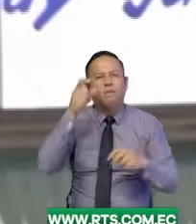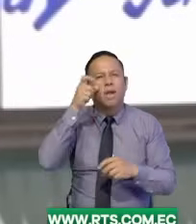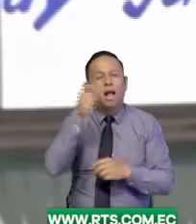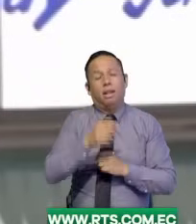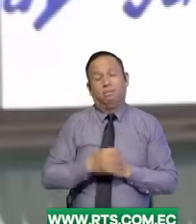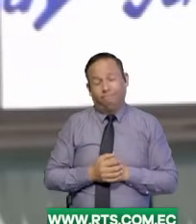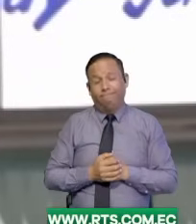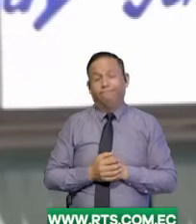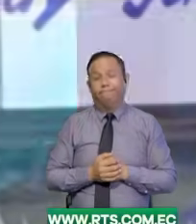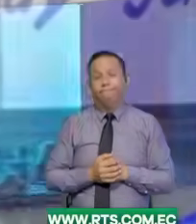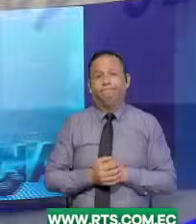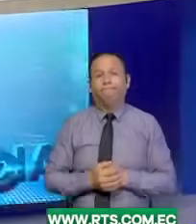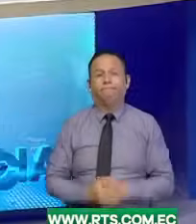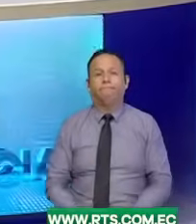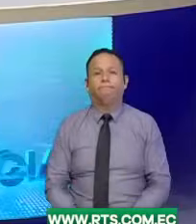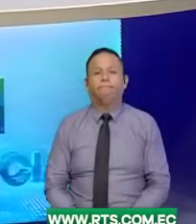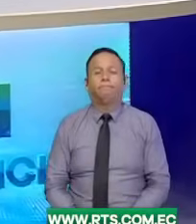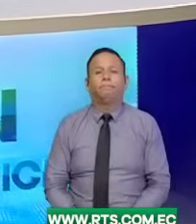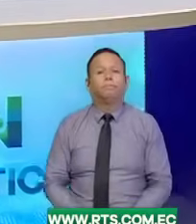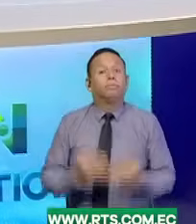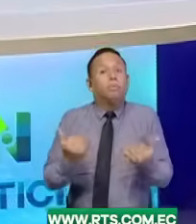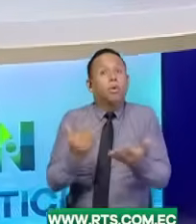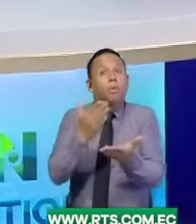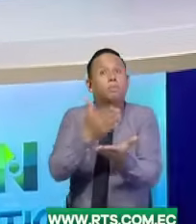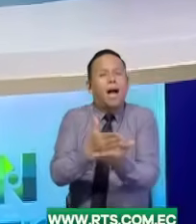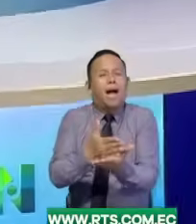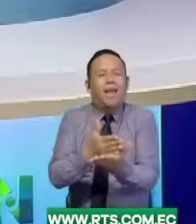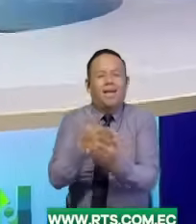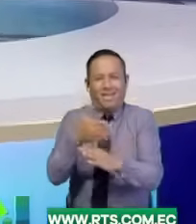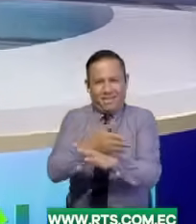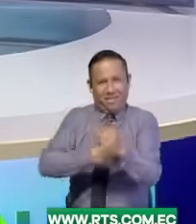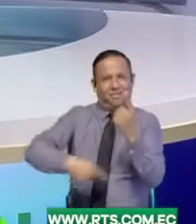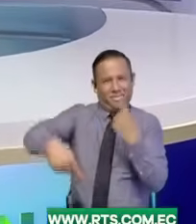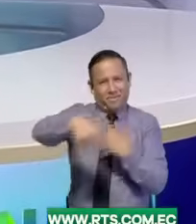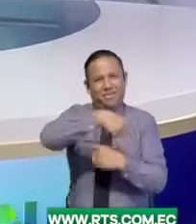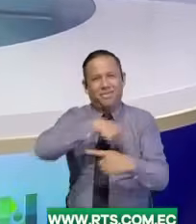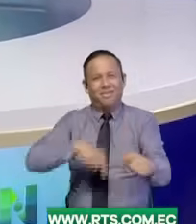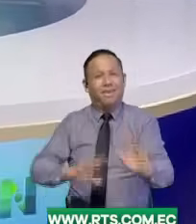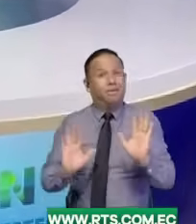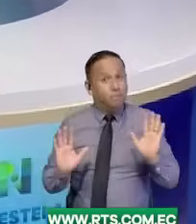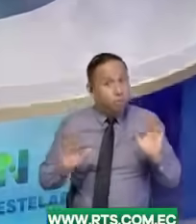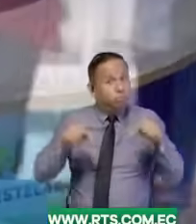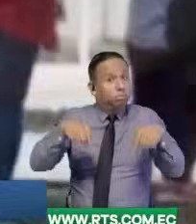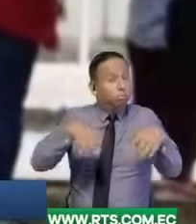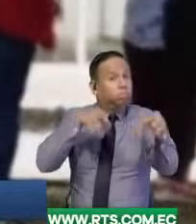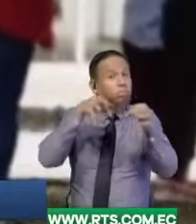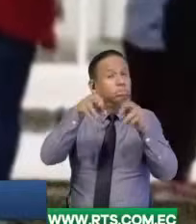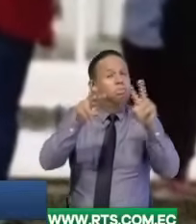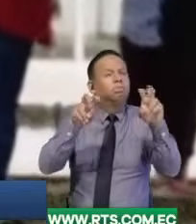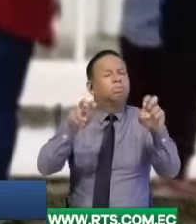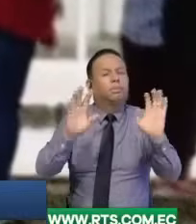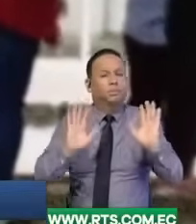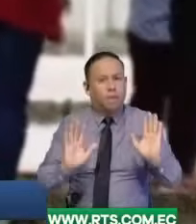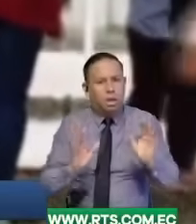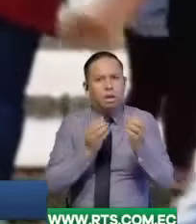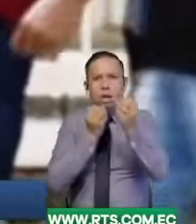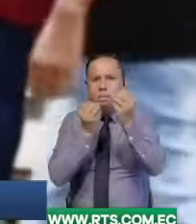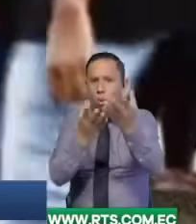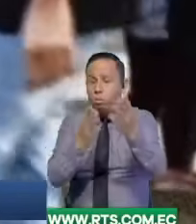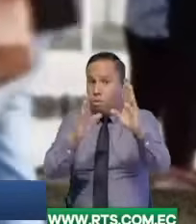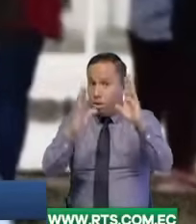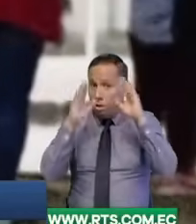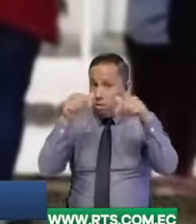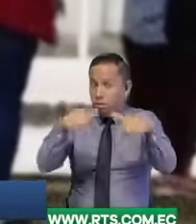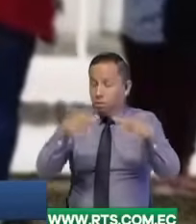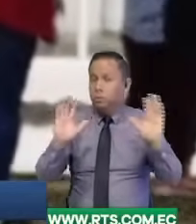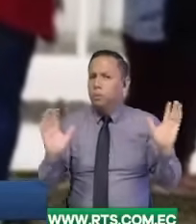Romero. Es momento de un corte comercial, queridos amigos, pero al regresar de esta pausa, mucha